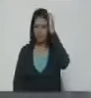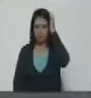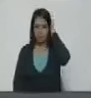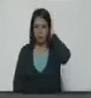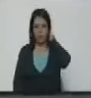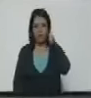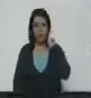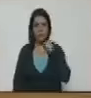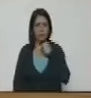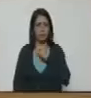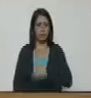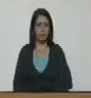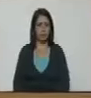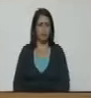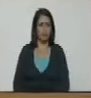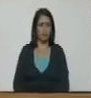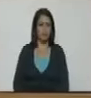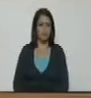Comuna.